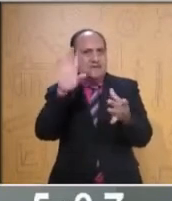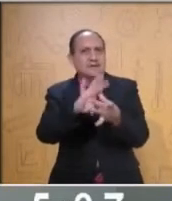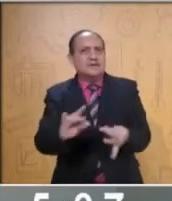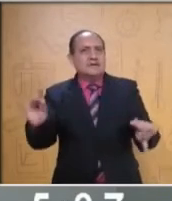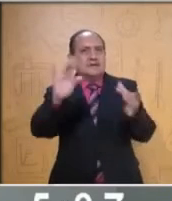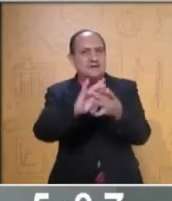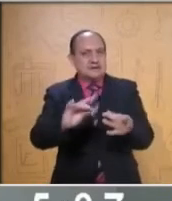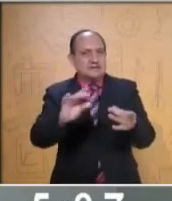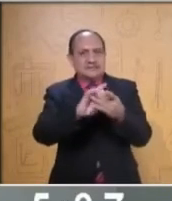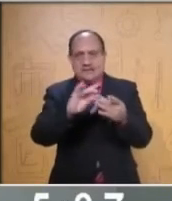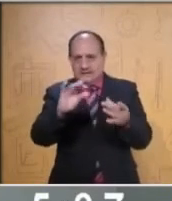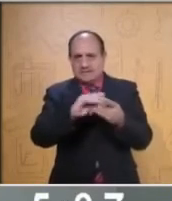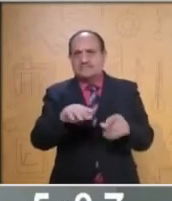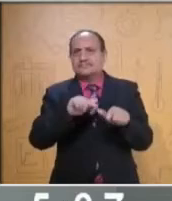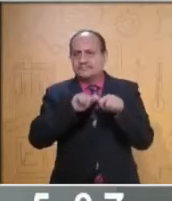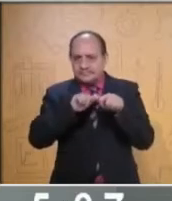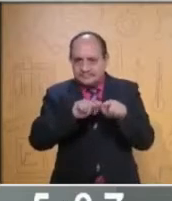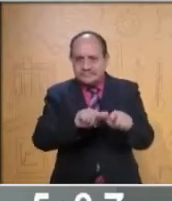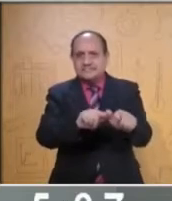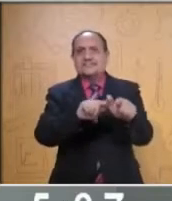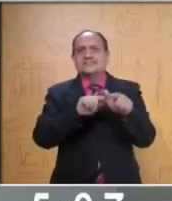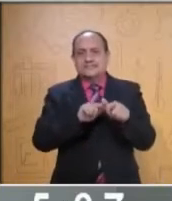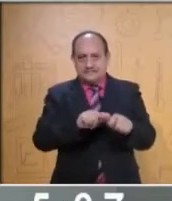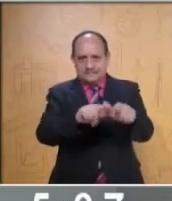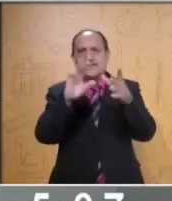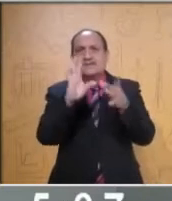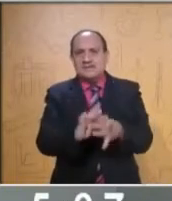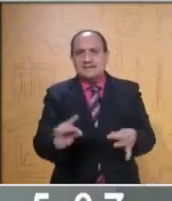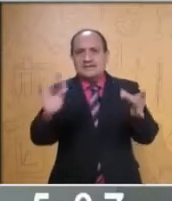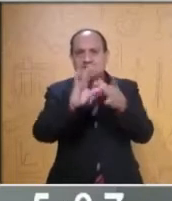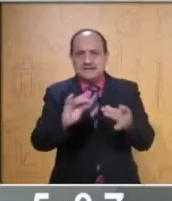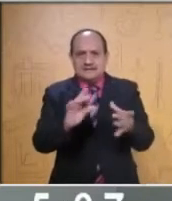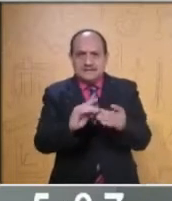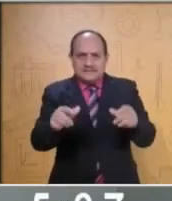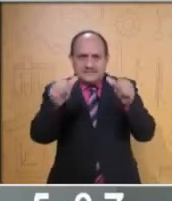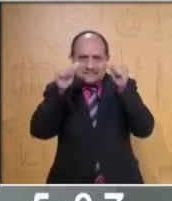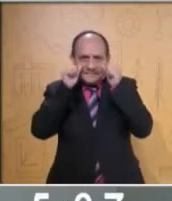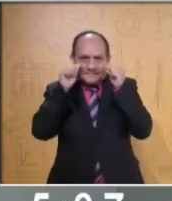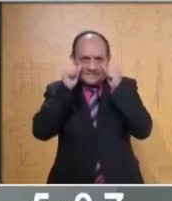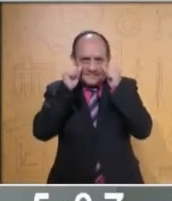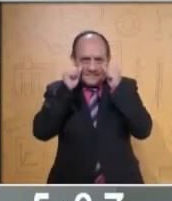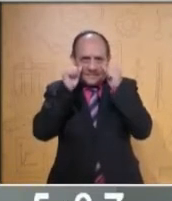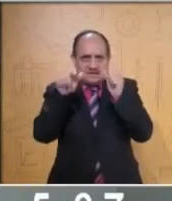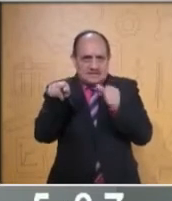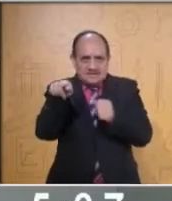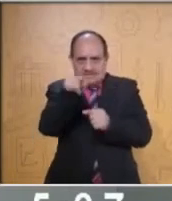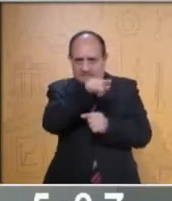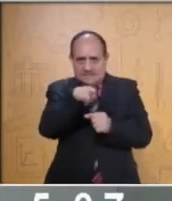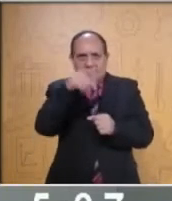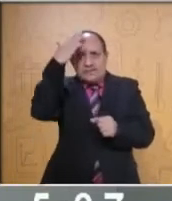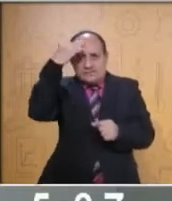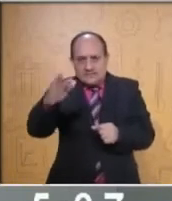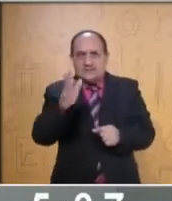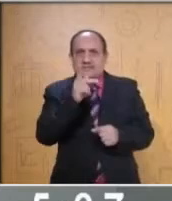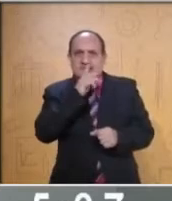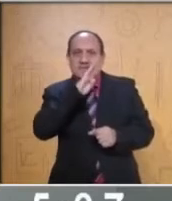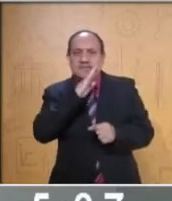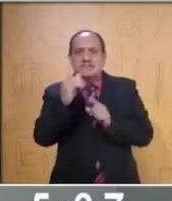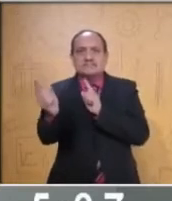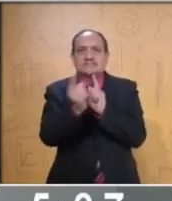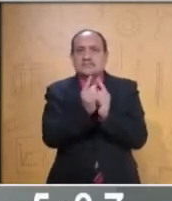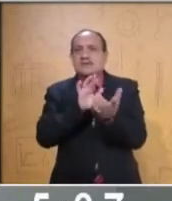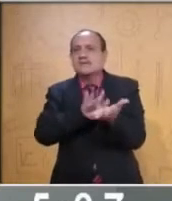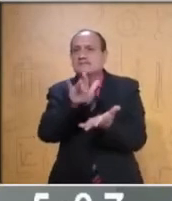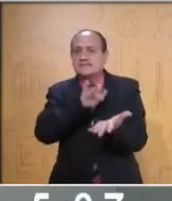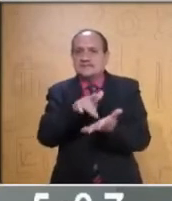despacio a los alumnos, tenemos que trabajar con ellos, tenemos que captar su atención. Y yo sé que los papis están ahí cerca de